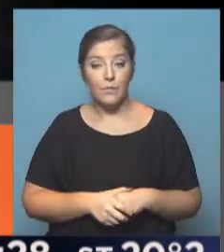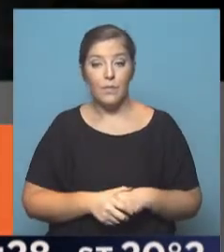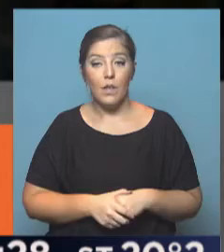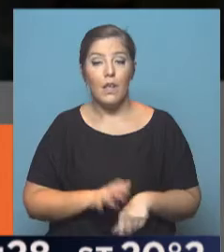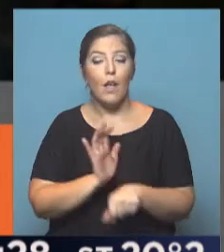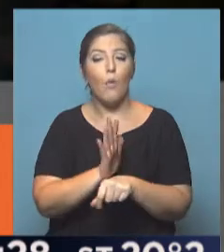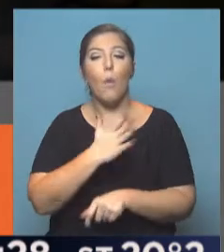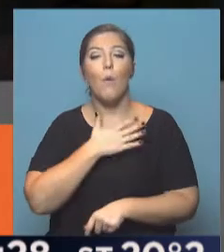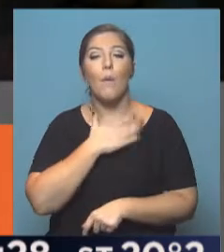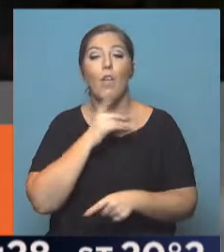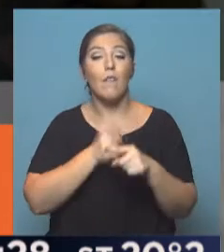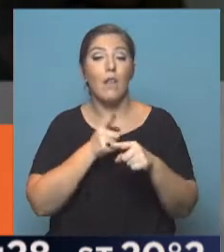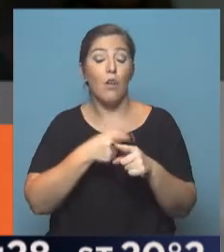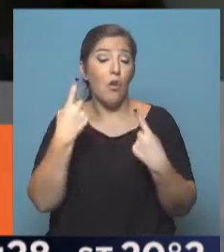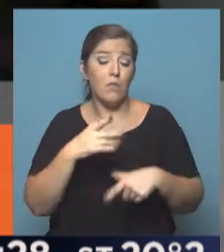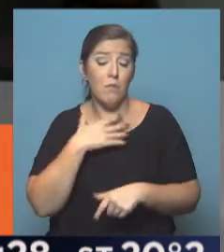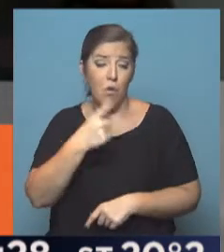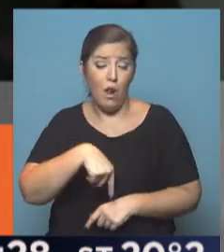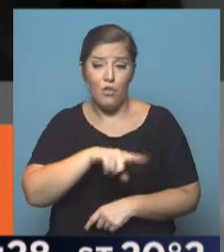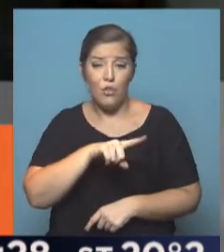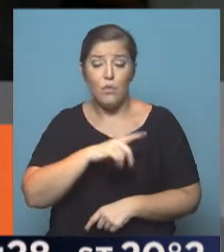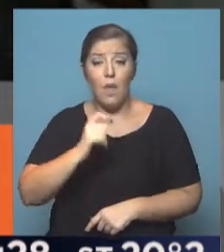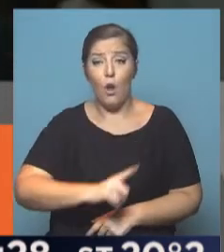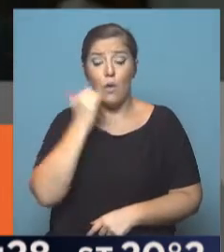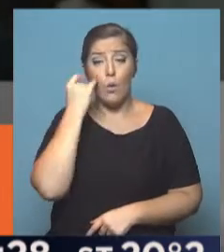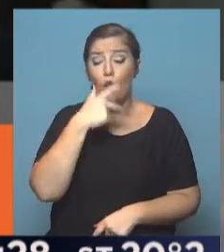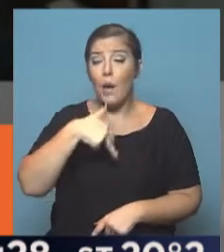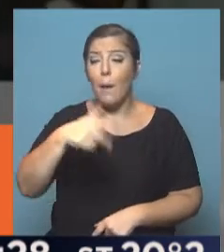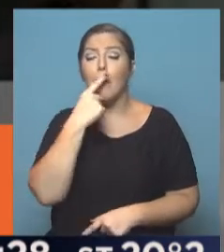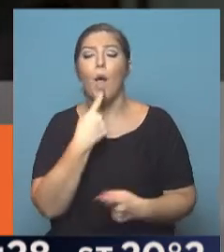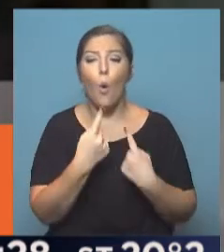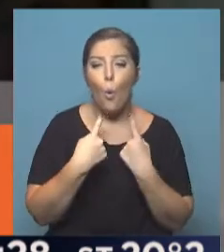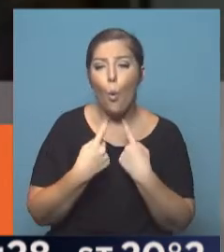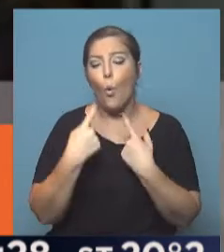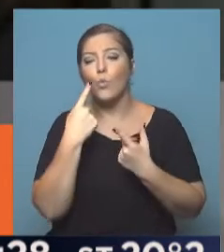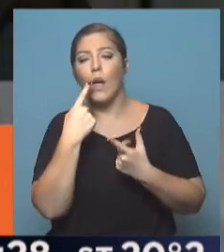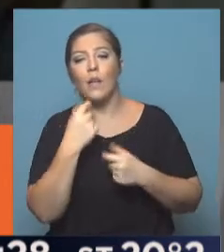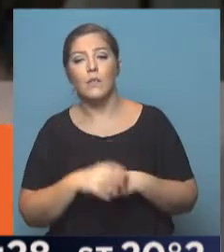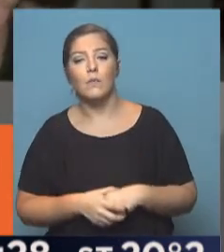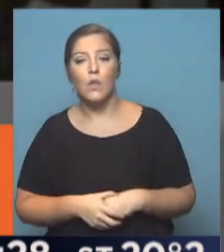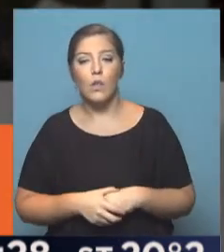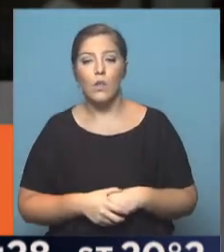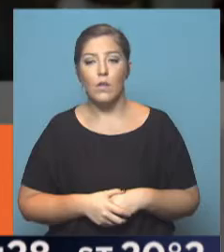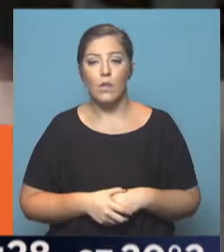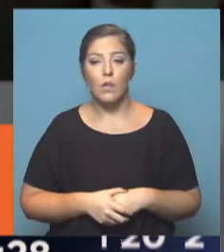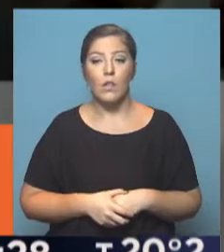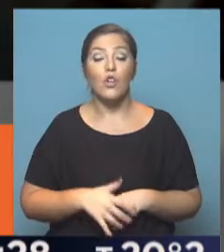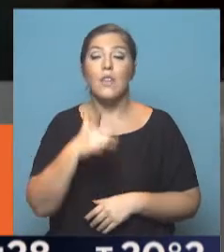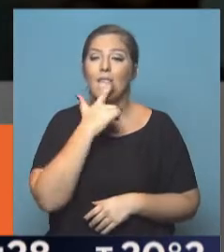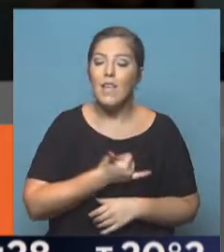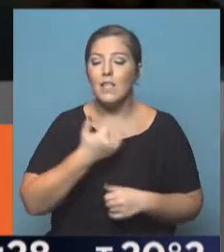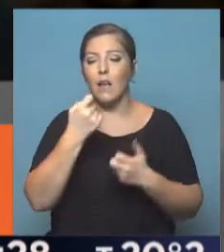del festival, cosa que nos enorgullece. Y cuando caminamos nos preguntan, nos inquieren, nos